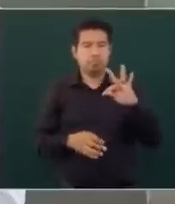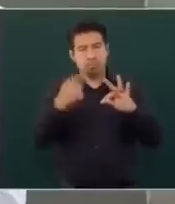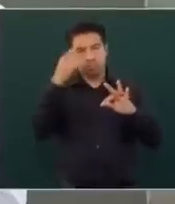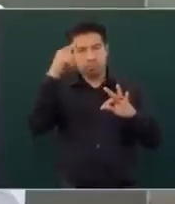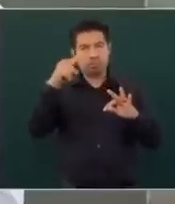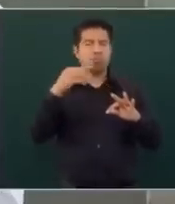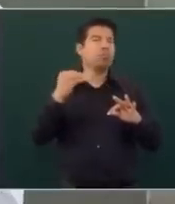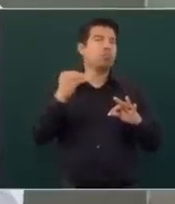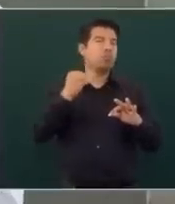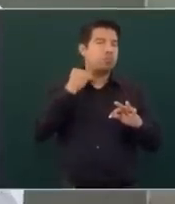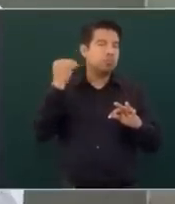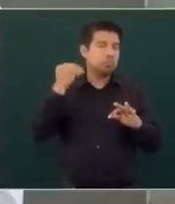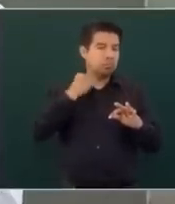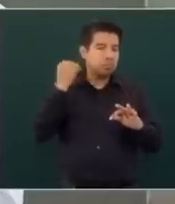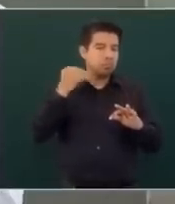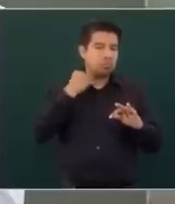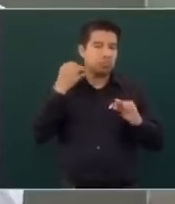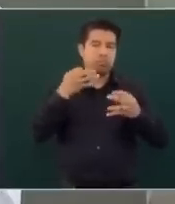abogados,